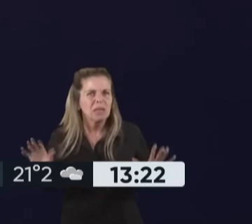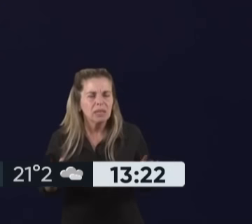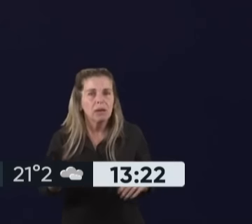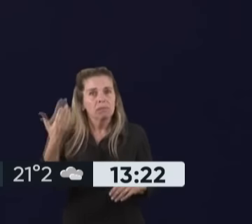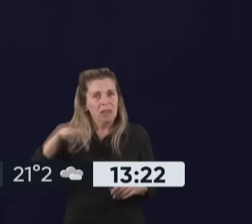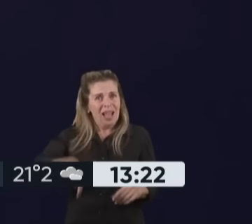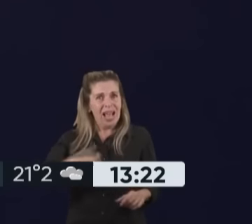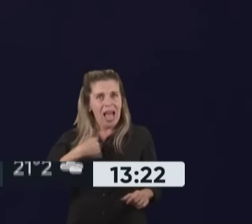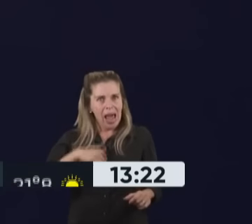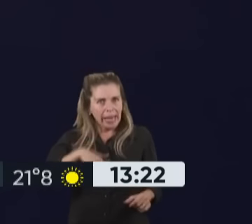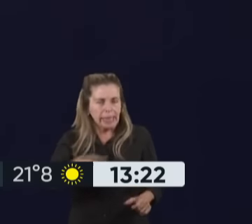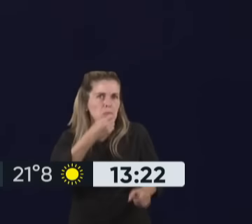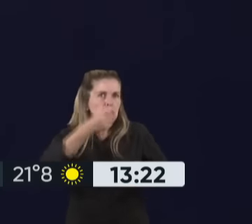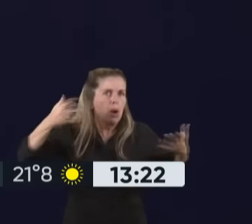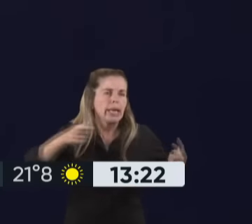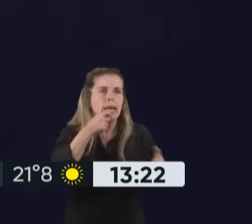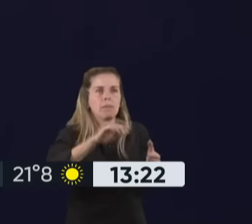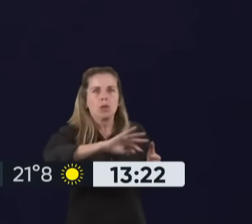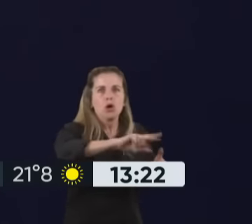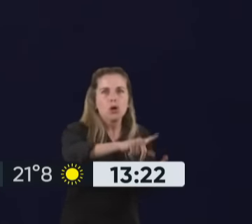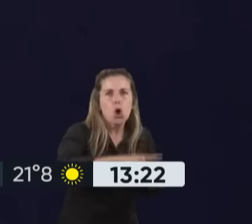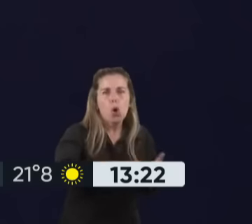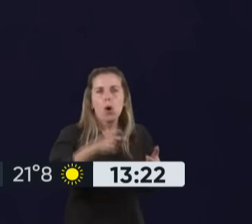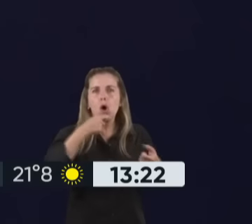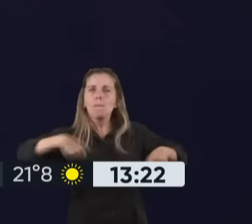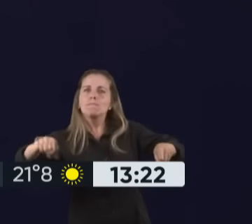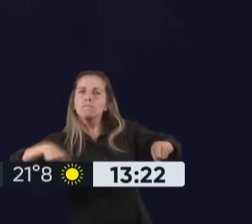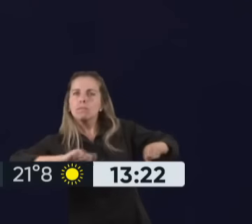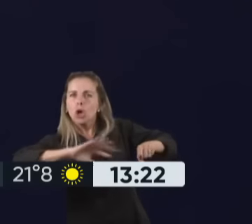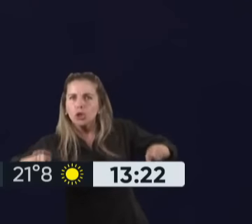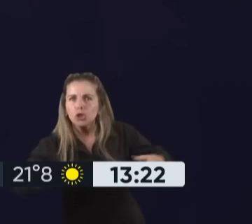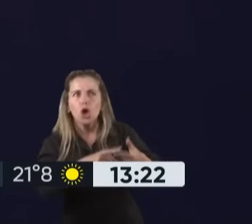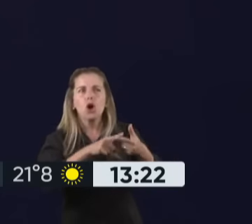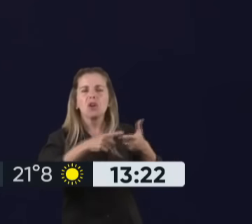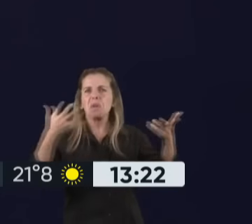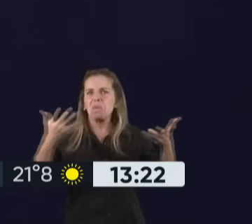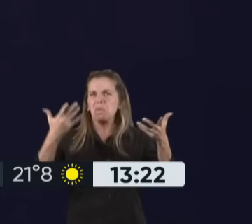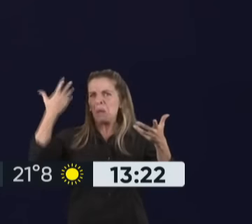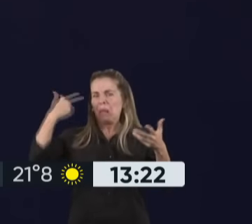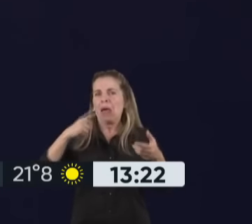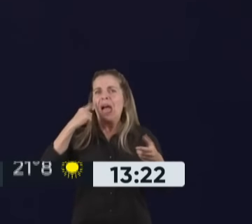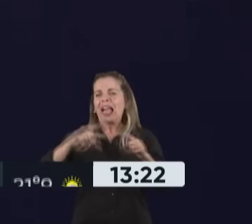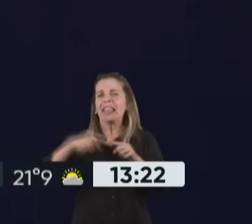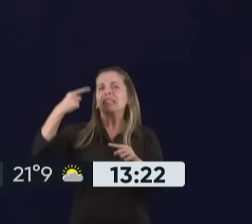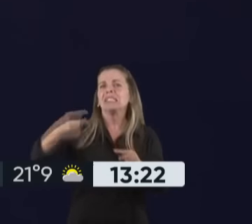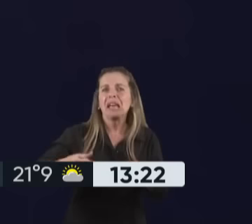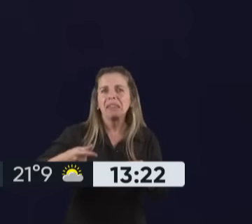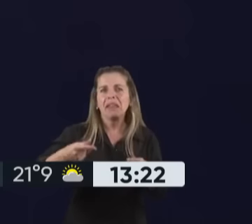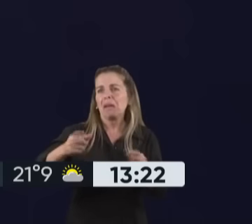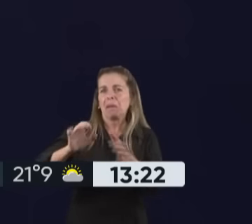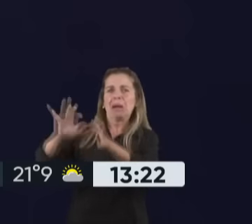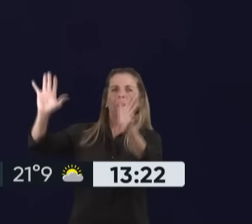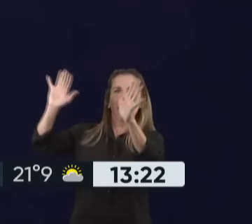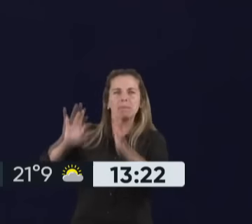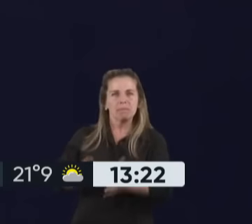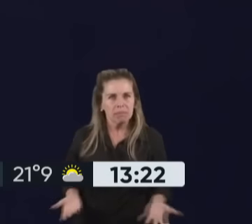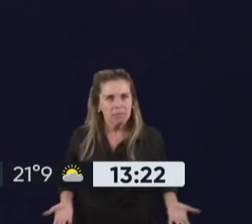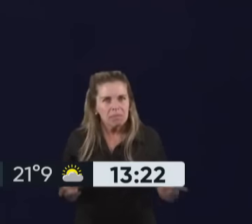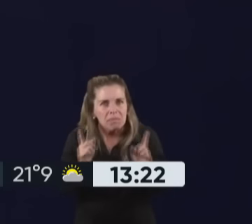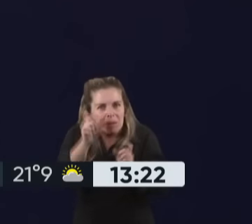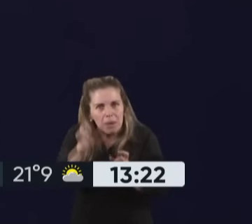delitos de robo, hurto, motochorros, al día siguiente te lo encontrabas a la vuelta de la esquina al